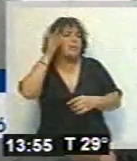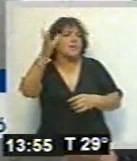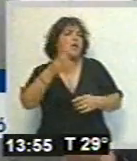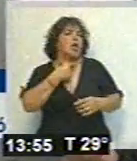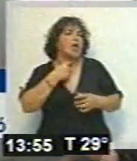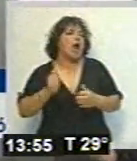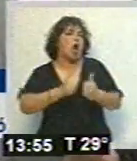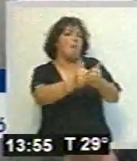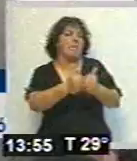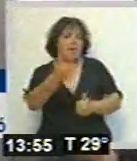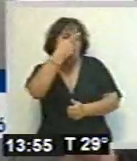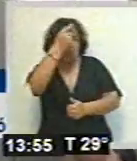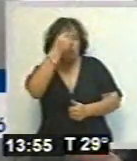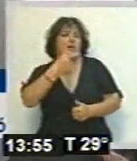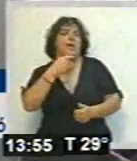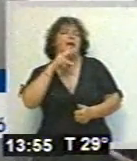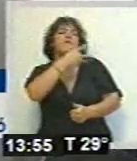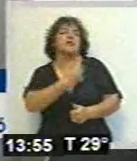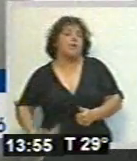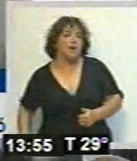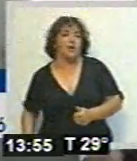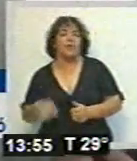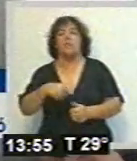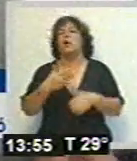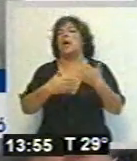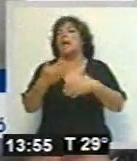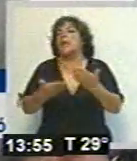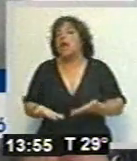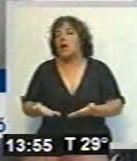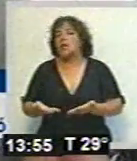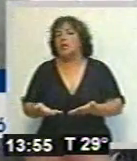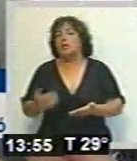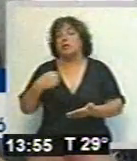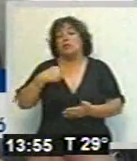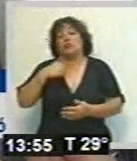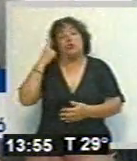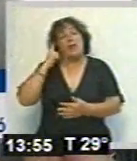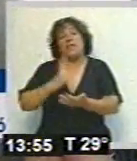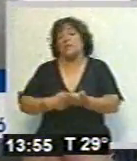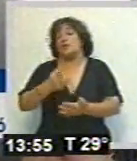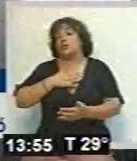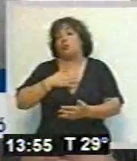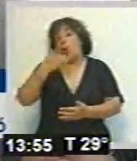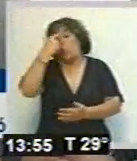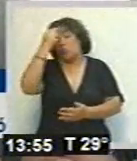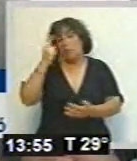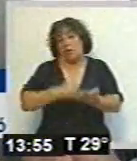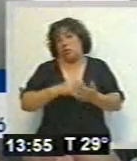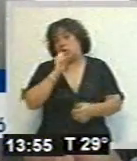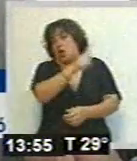acompañar al gobernador Urtubey, ser vice? ¿Qué puede generar todo esto? Bueno, yo decidiré mi fórmula, Urtubey decidirá la de